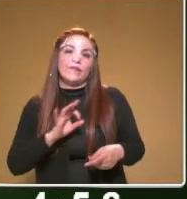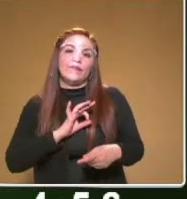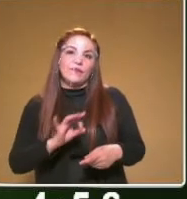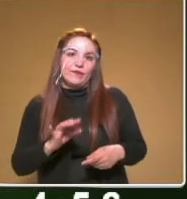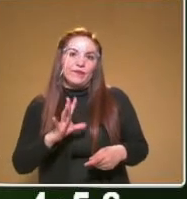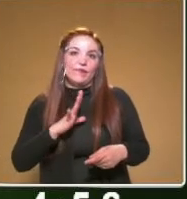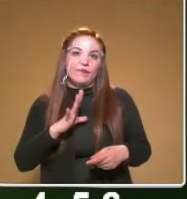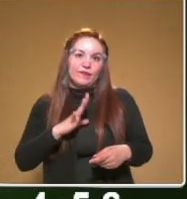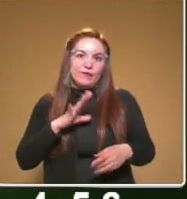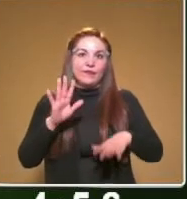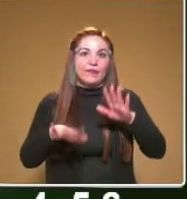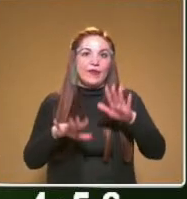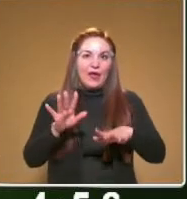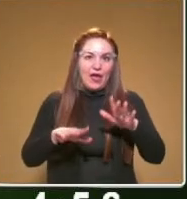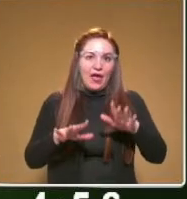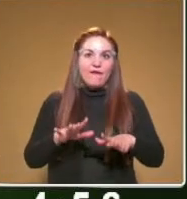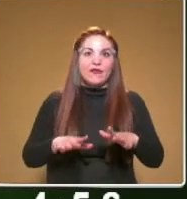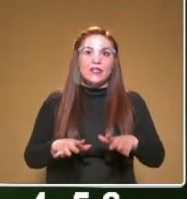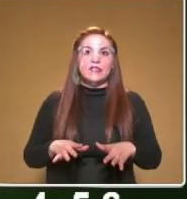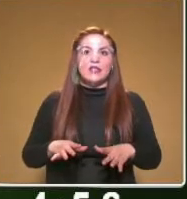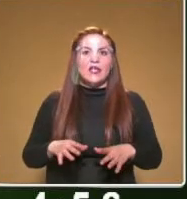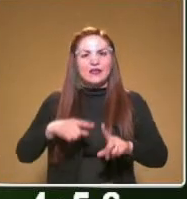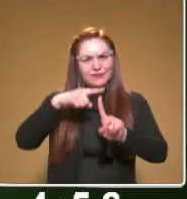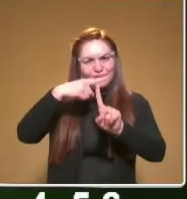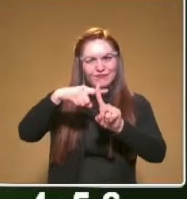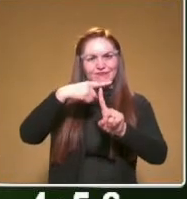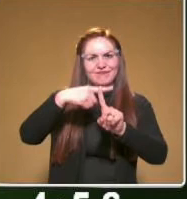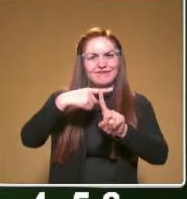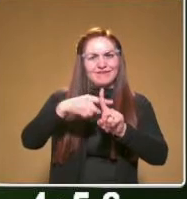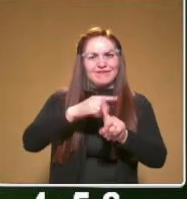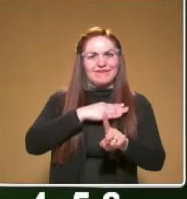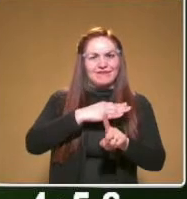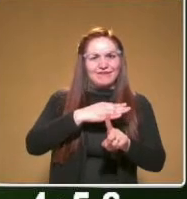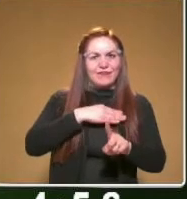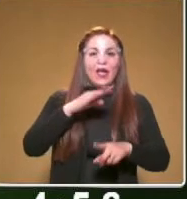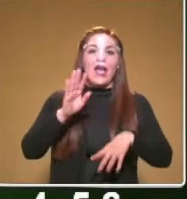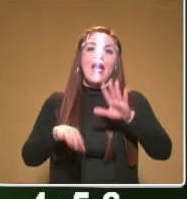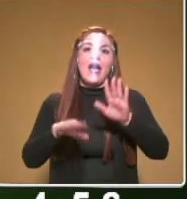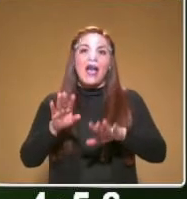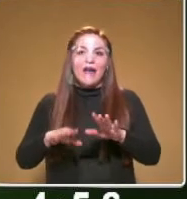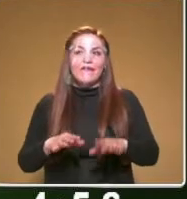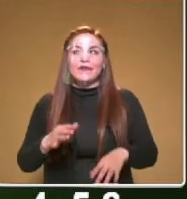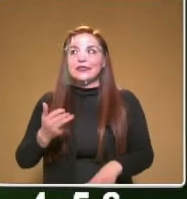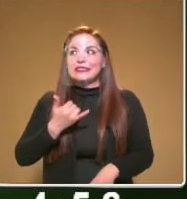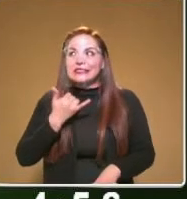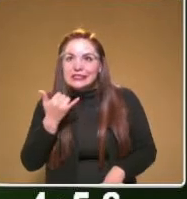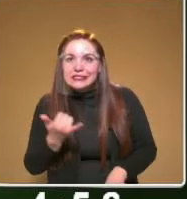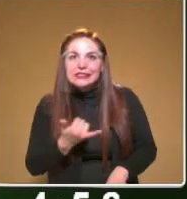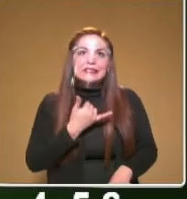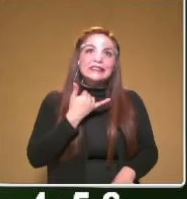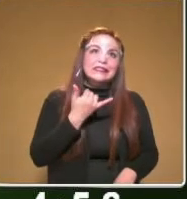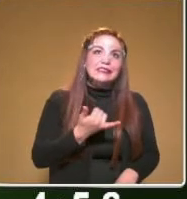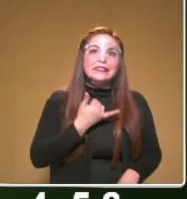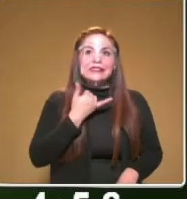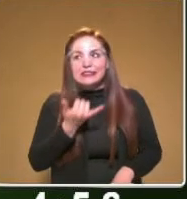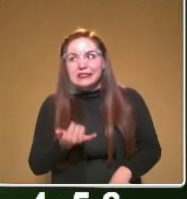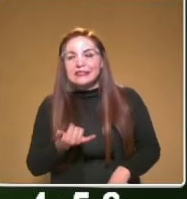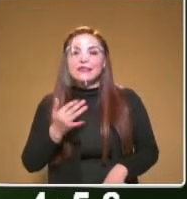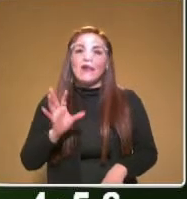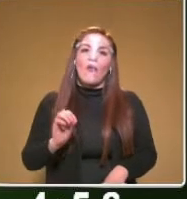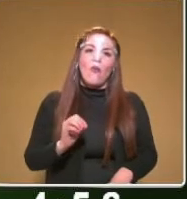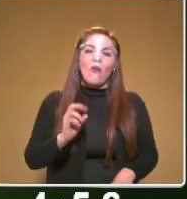tener actitudes o cualidades muy positivas, pero a su vez también a veces cometemos errores, a uh-huh. veces hablamos